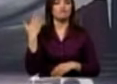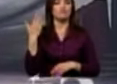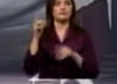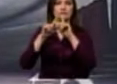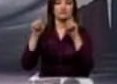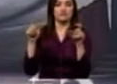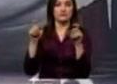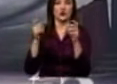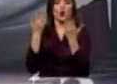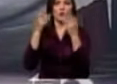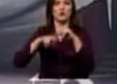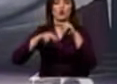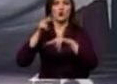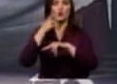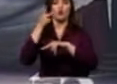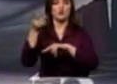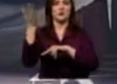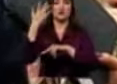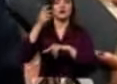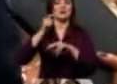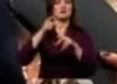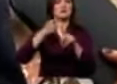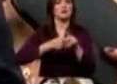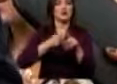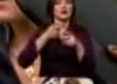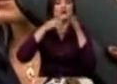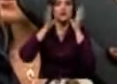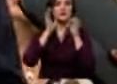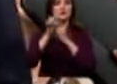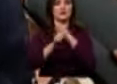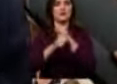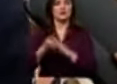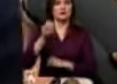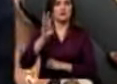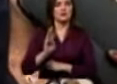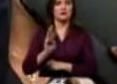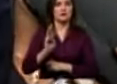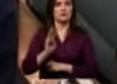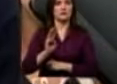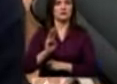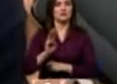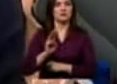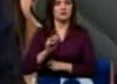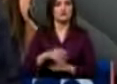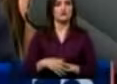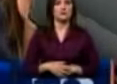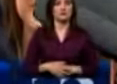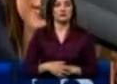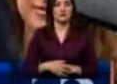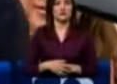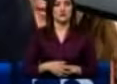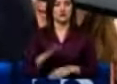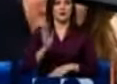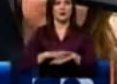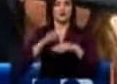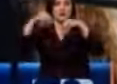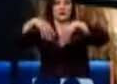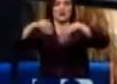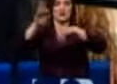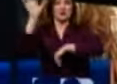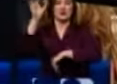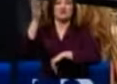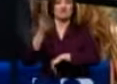por Lemop para finales de diciembre de 2016. Producto fundamentalmente de la severa época invernal que está soportando